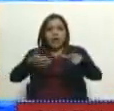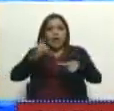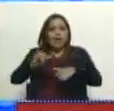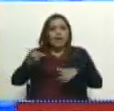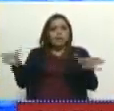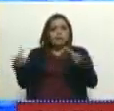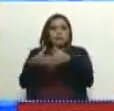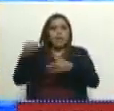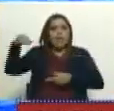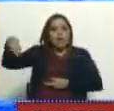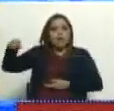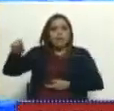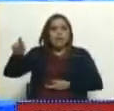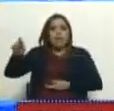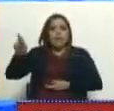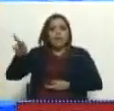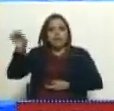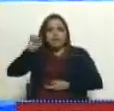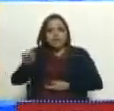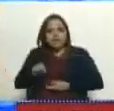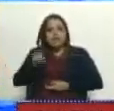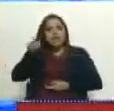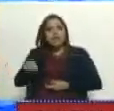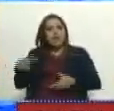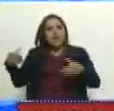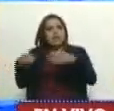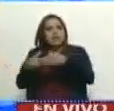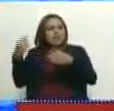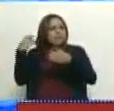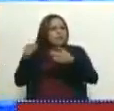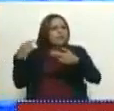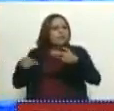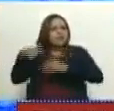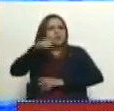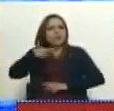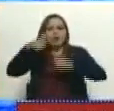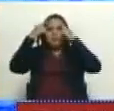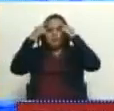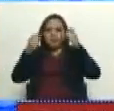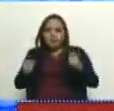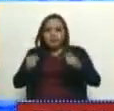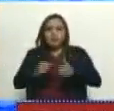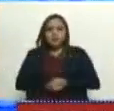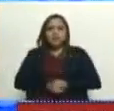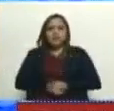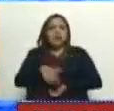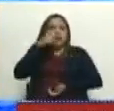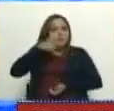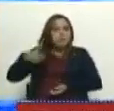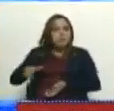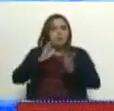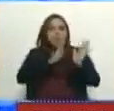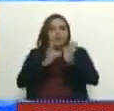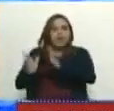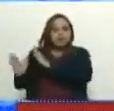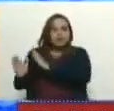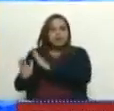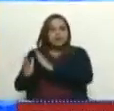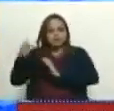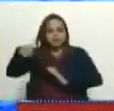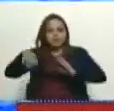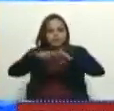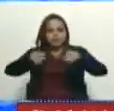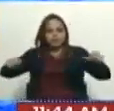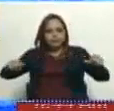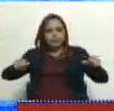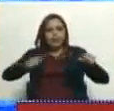y tendrán un equipo multidisciplinario para que el pueblo se organice en su territorio y